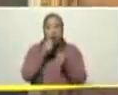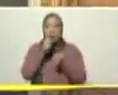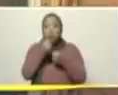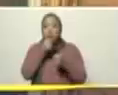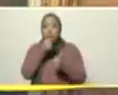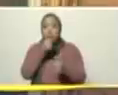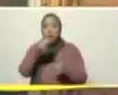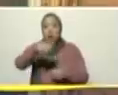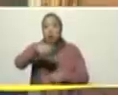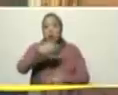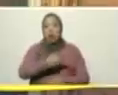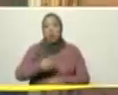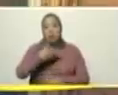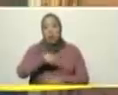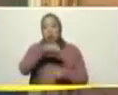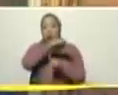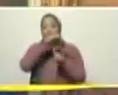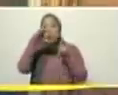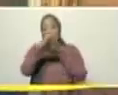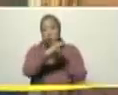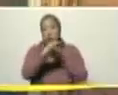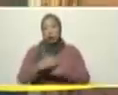ministro de Cultura.